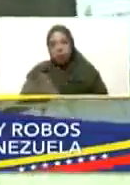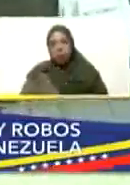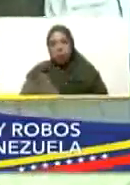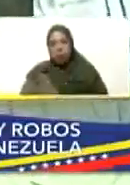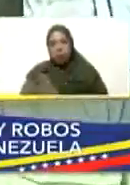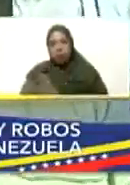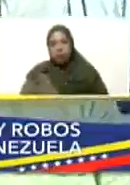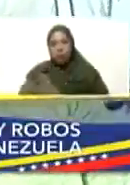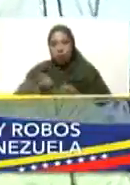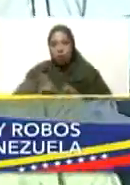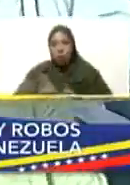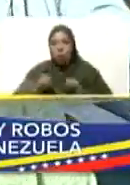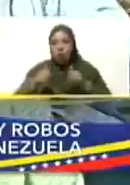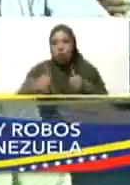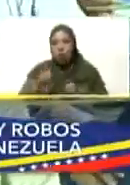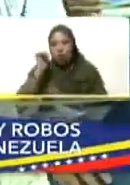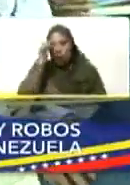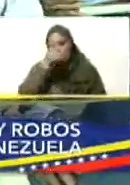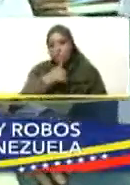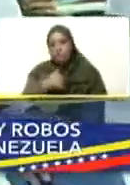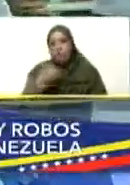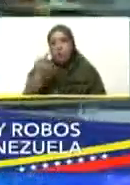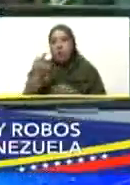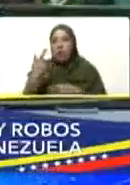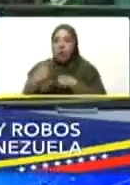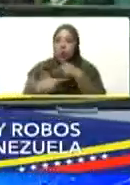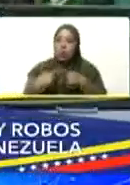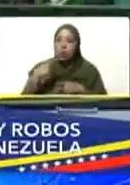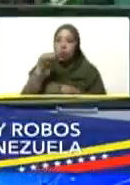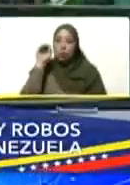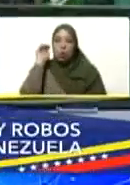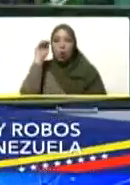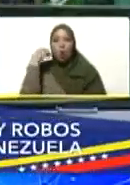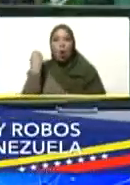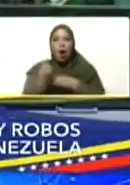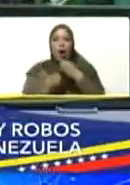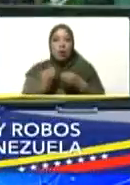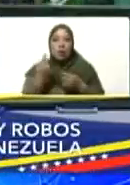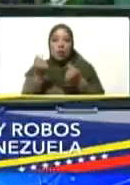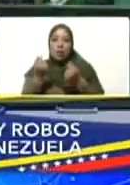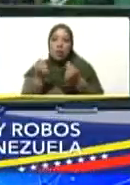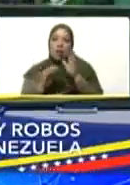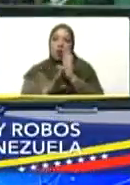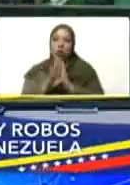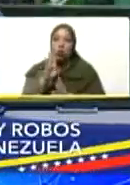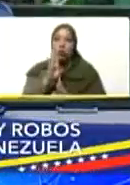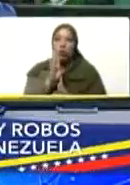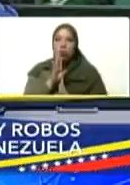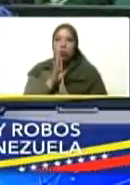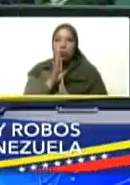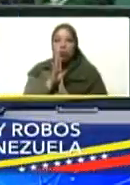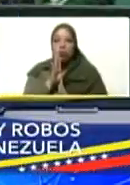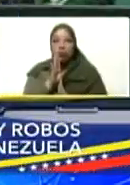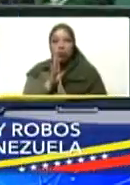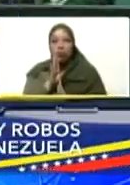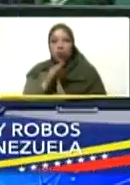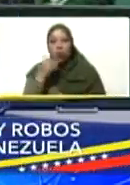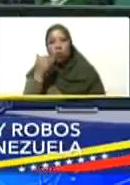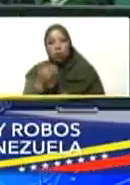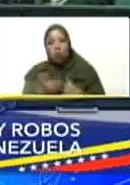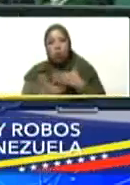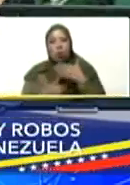En pie ha quedado la economía que produce riquezas. Y paso a